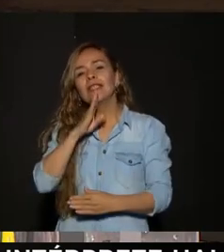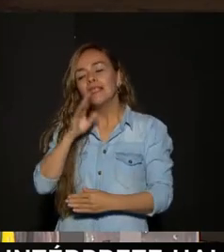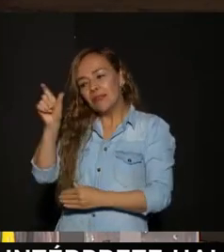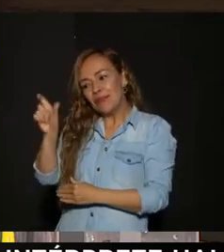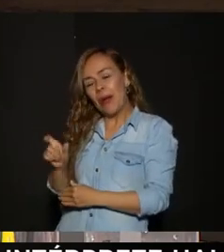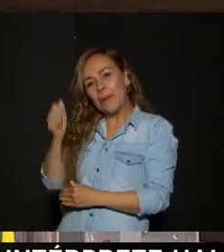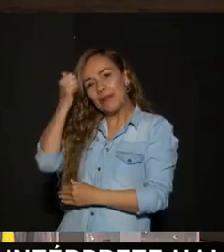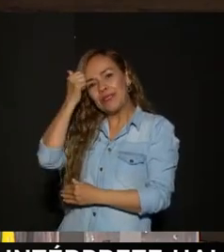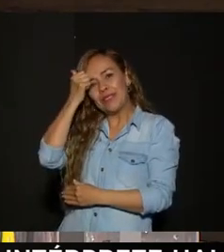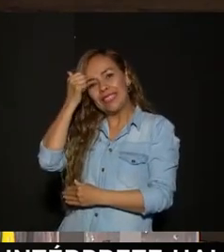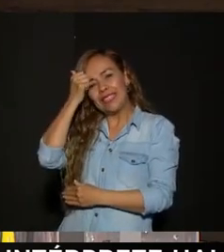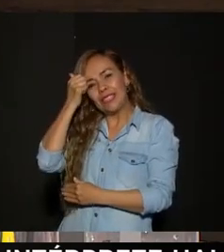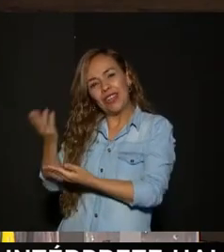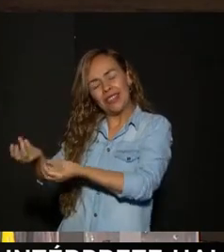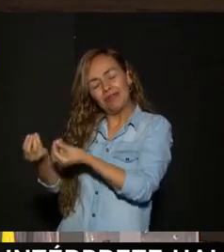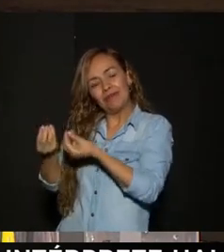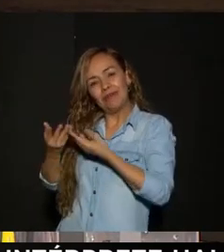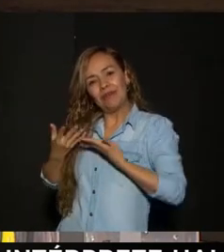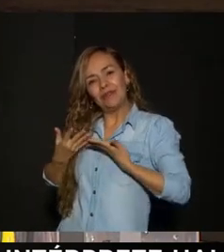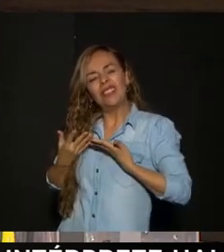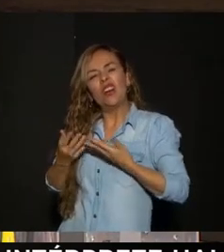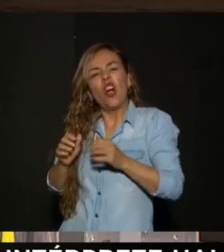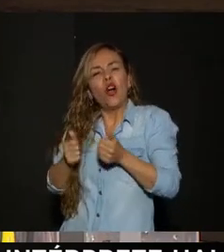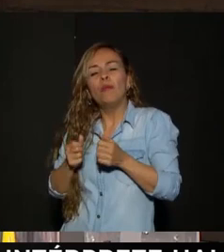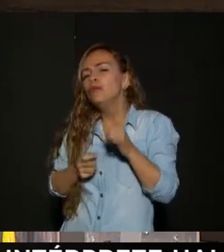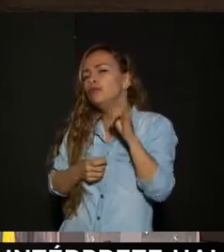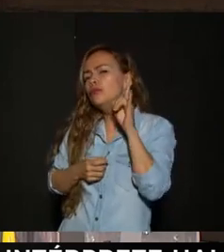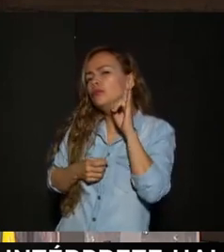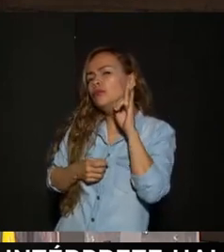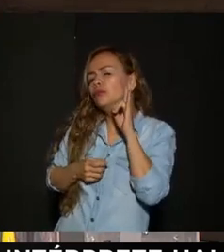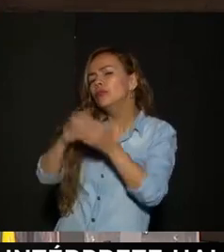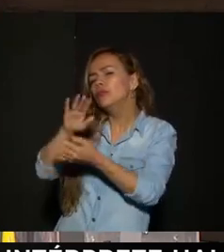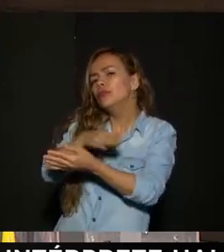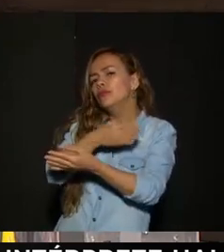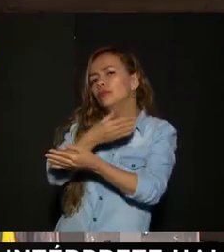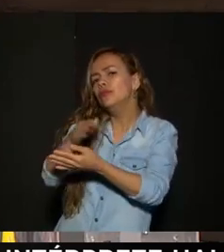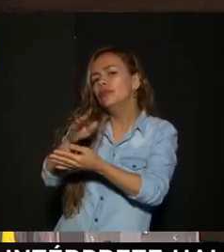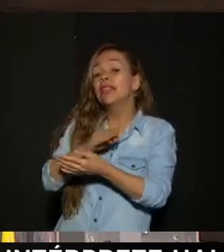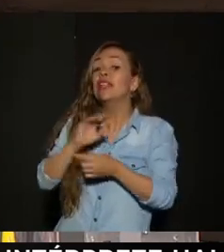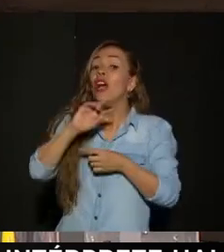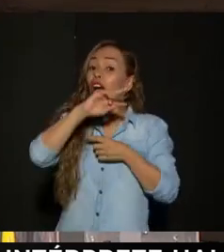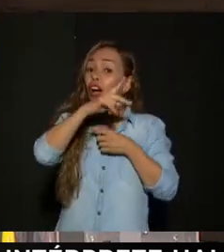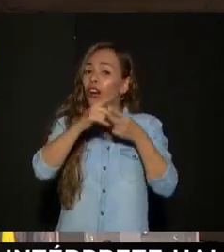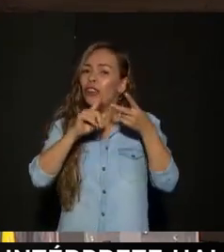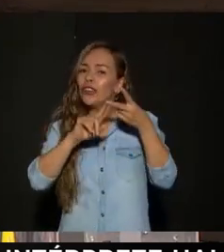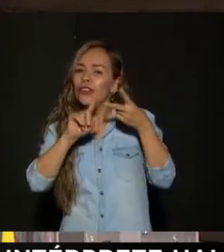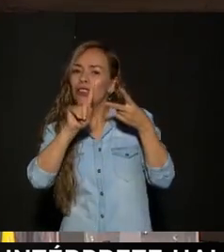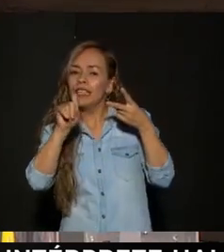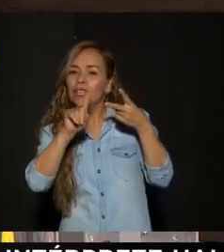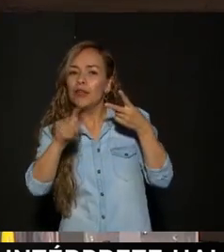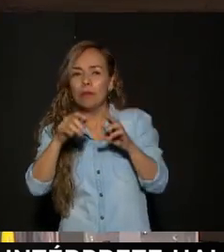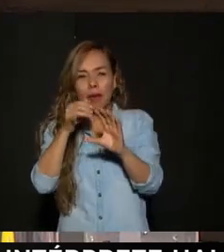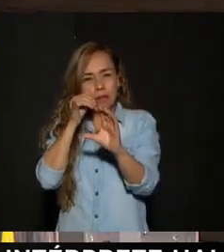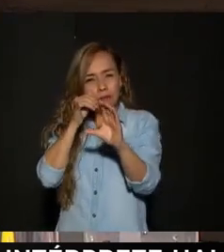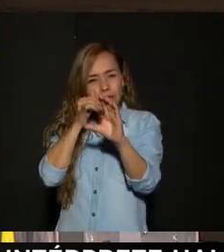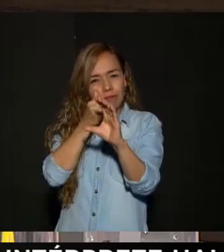nos reímos, generamos sonidos, experimentamos en la música, vamos a tener un tema del planetario con todo ese tema que nos encanta de